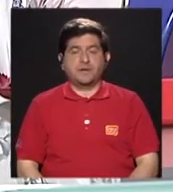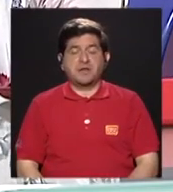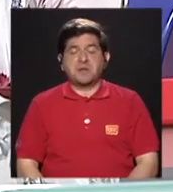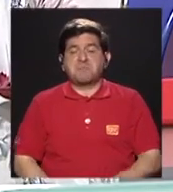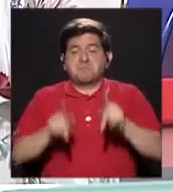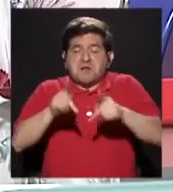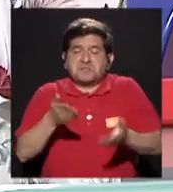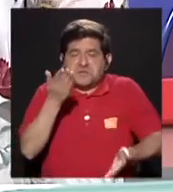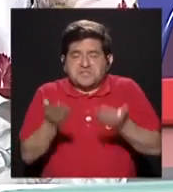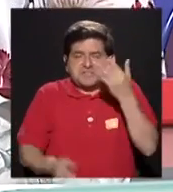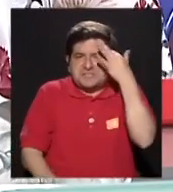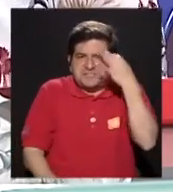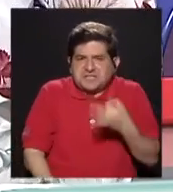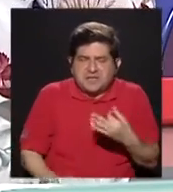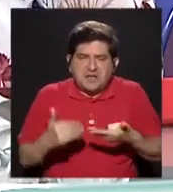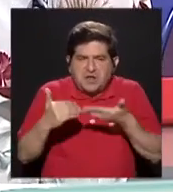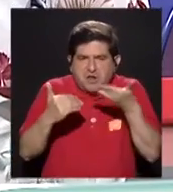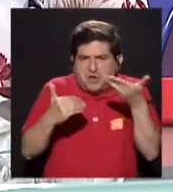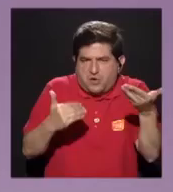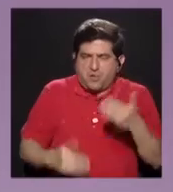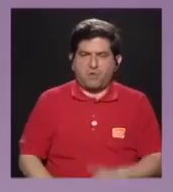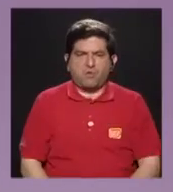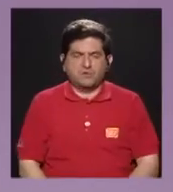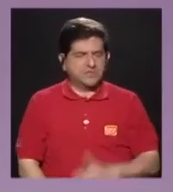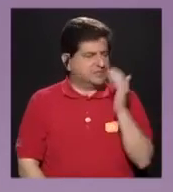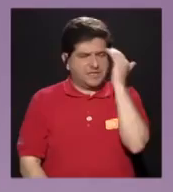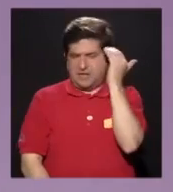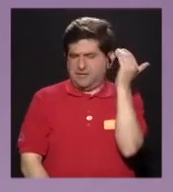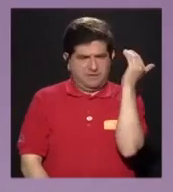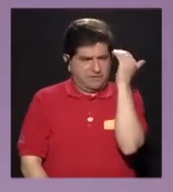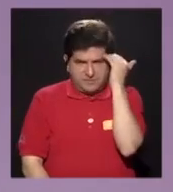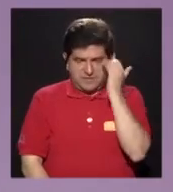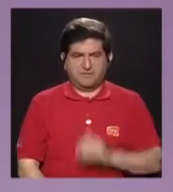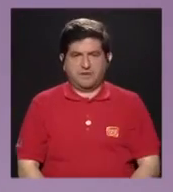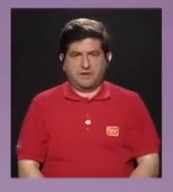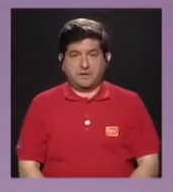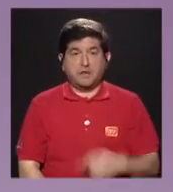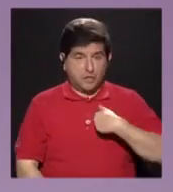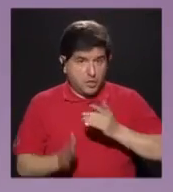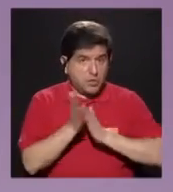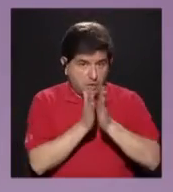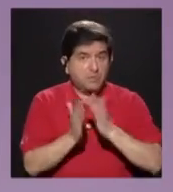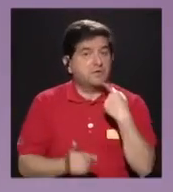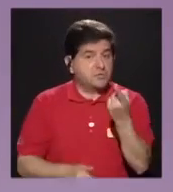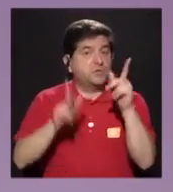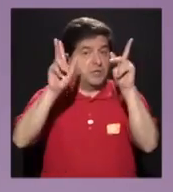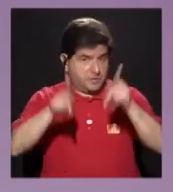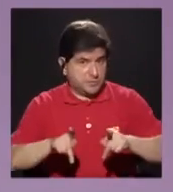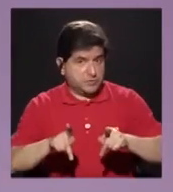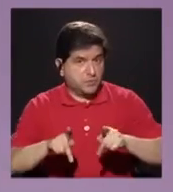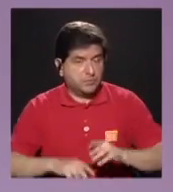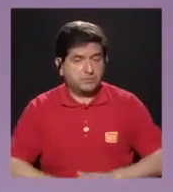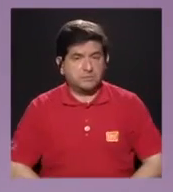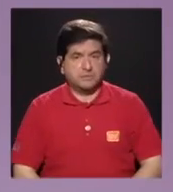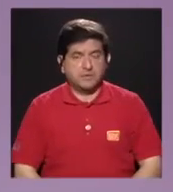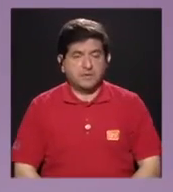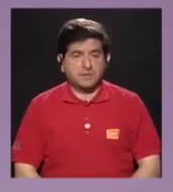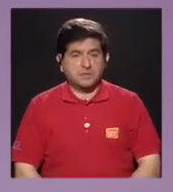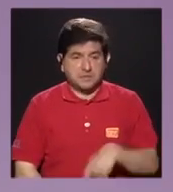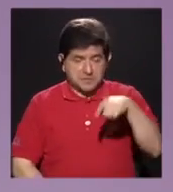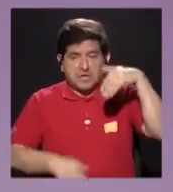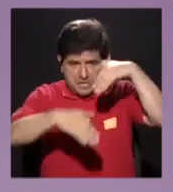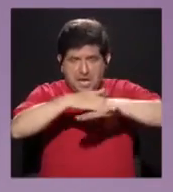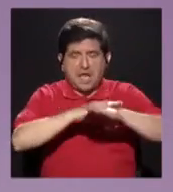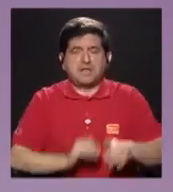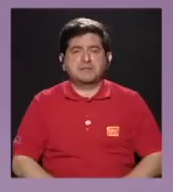muchas cosas desde creo que desde el desconocimiento y aprovechó la oportunidad para decirles personas que ingresen a la página